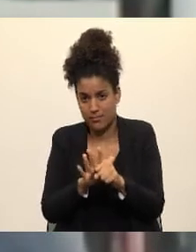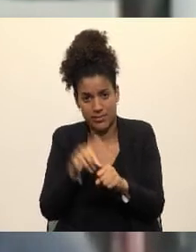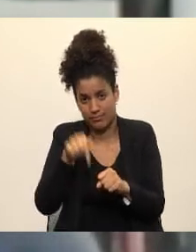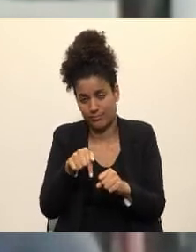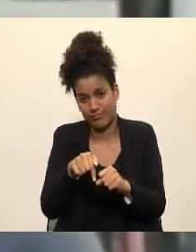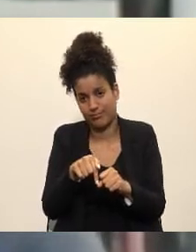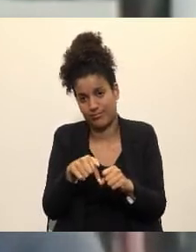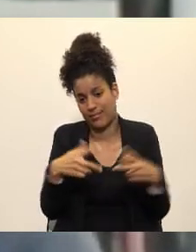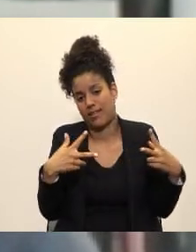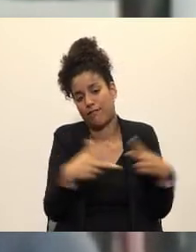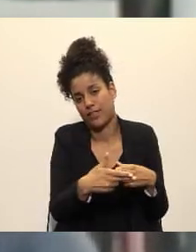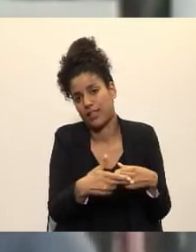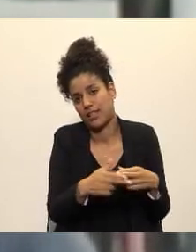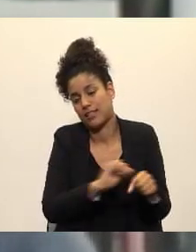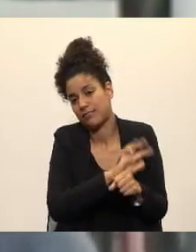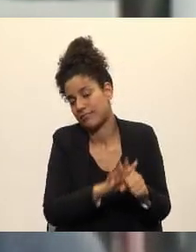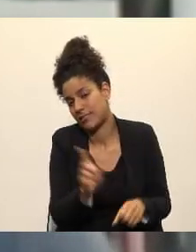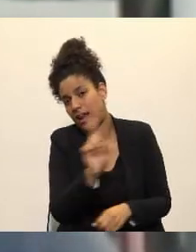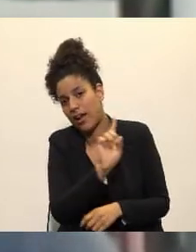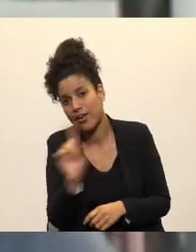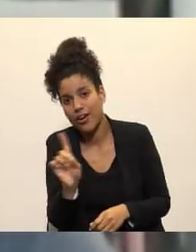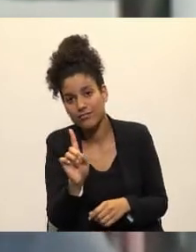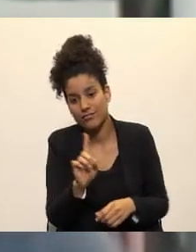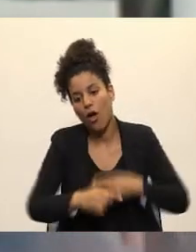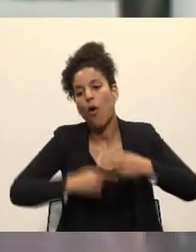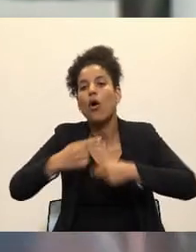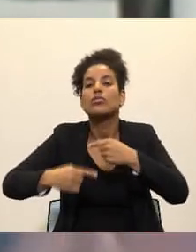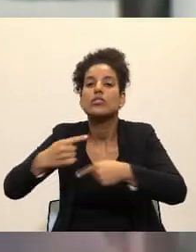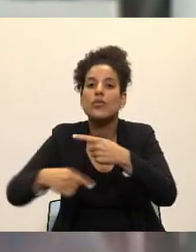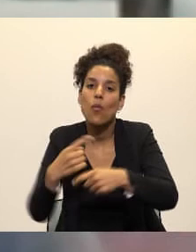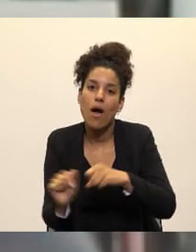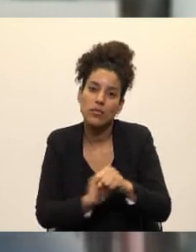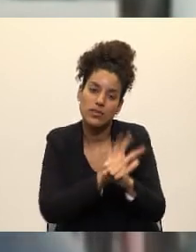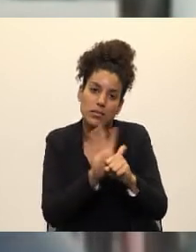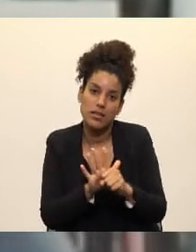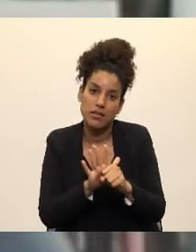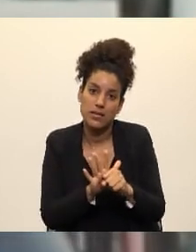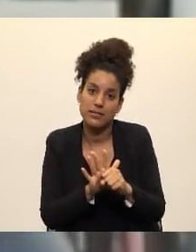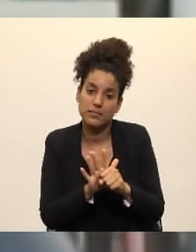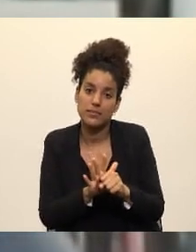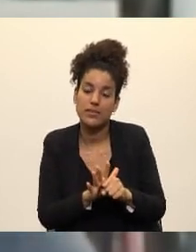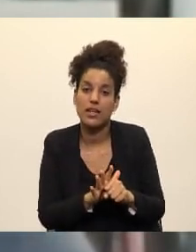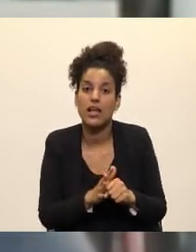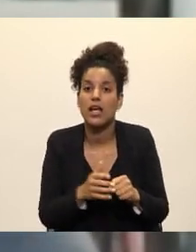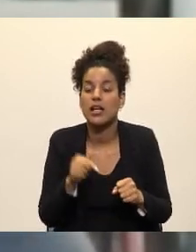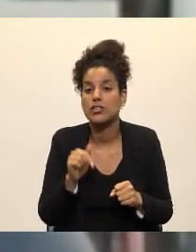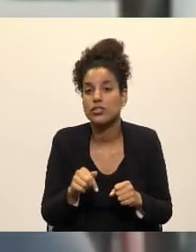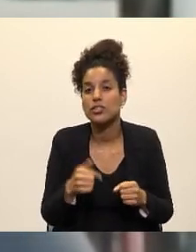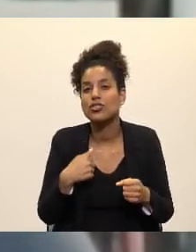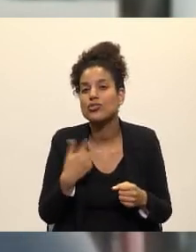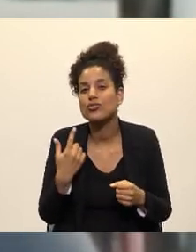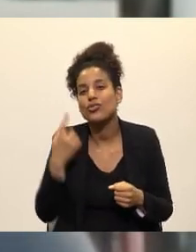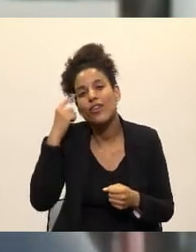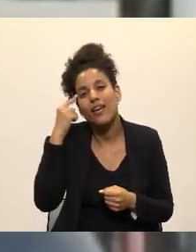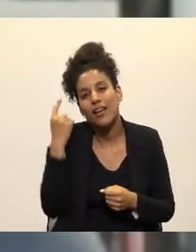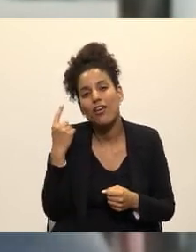hemos salido. Por eso traje la frase de Gramsci, esta idea de ser del interregno en el que estamos, donde yo creo que se van a jugar